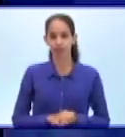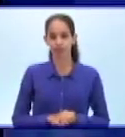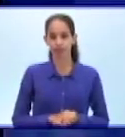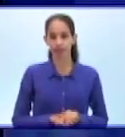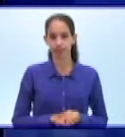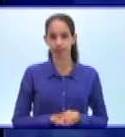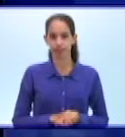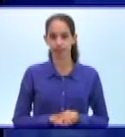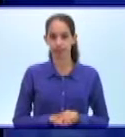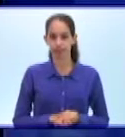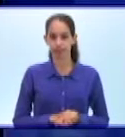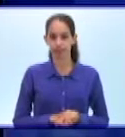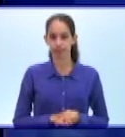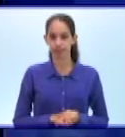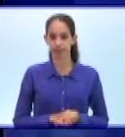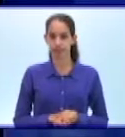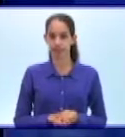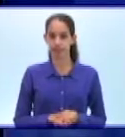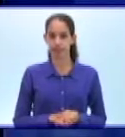Pudieron